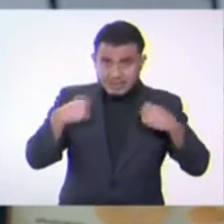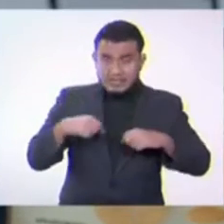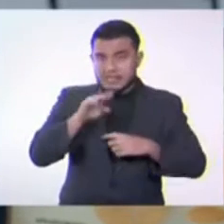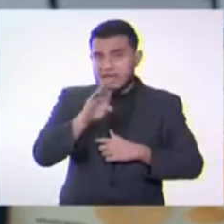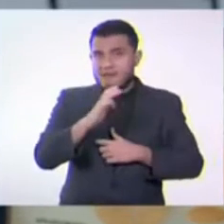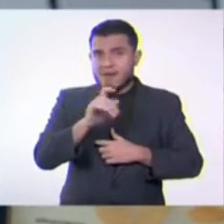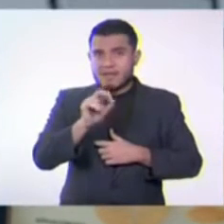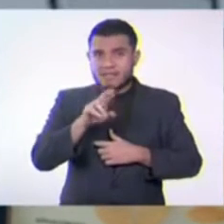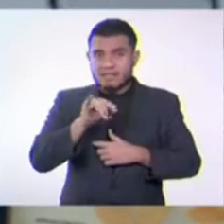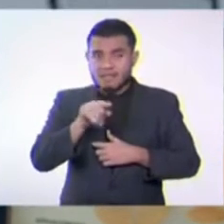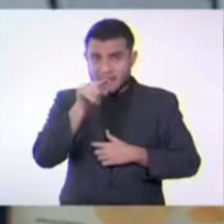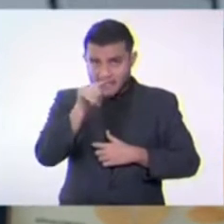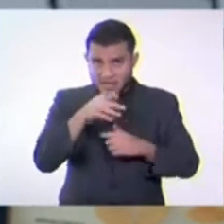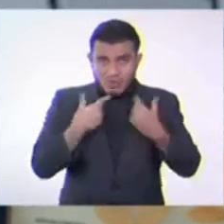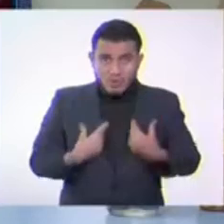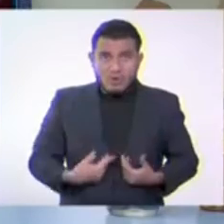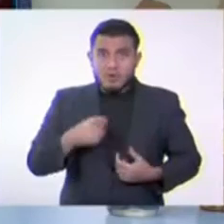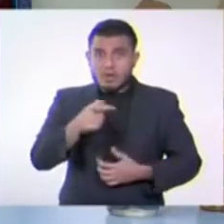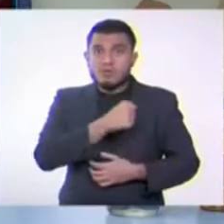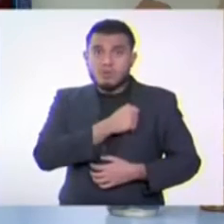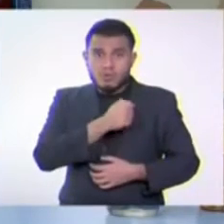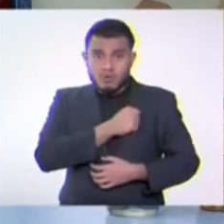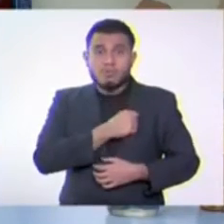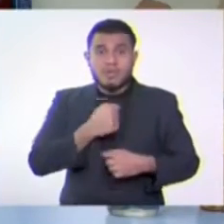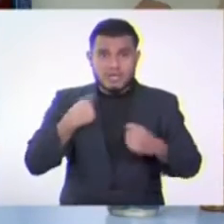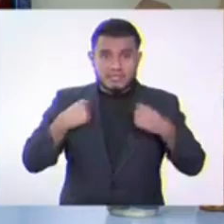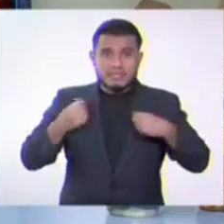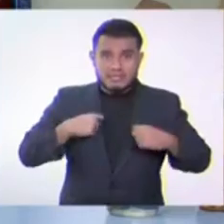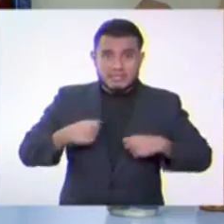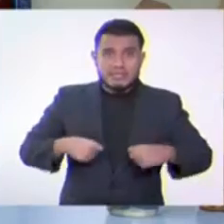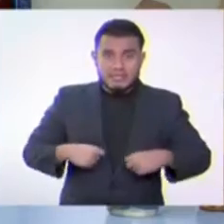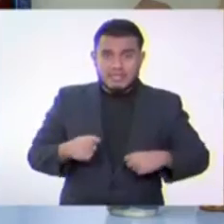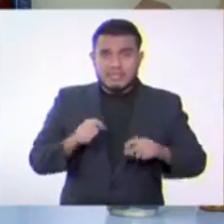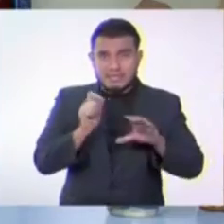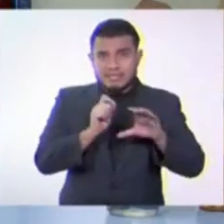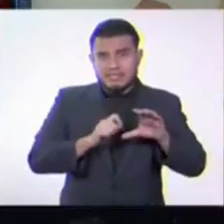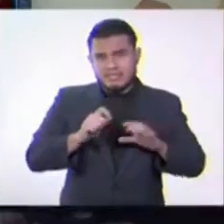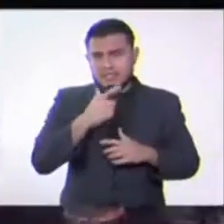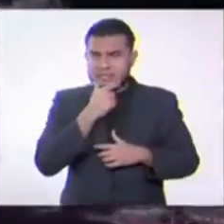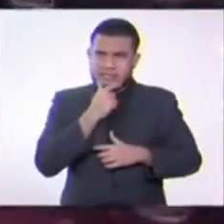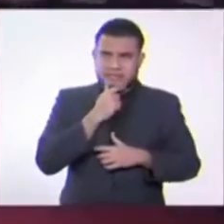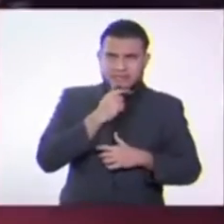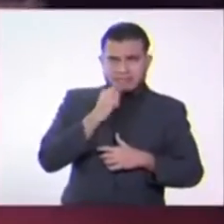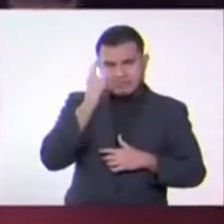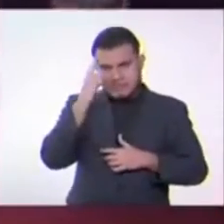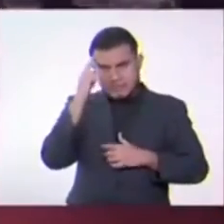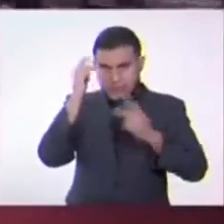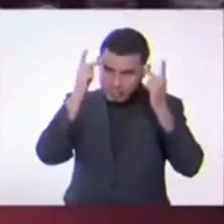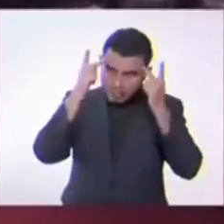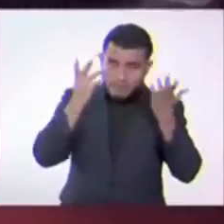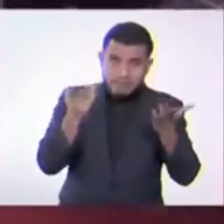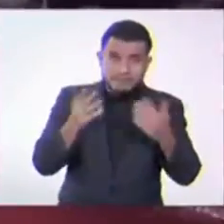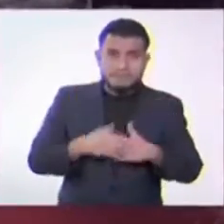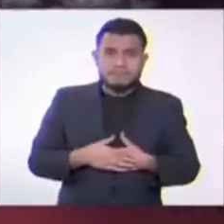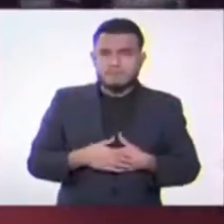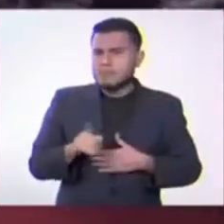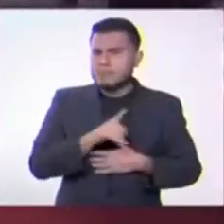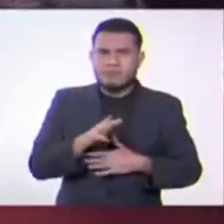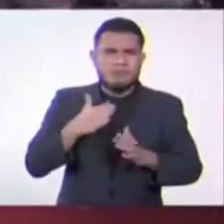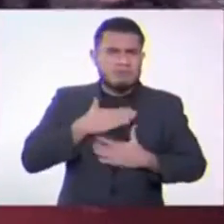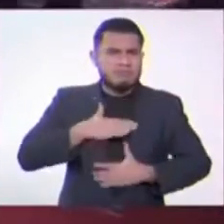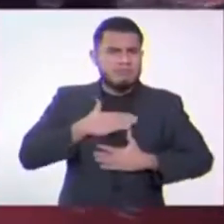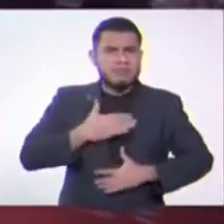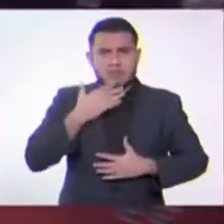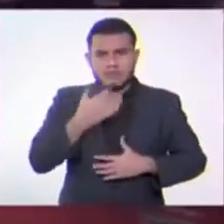tu cuerpo que tus propias células. ¿Te parece un poco incómodo? Pues no deberías,